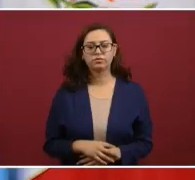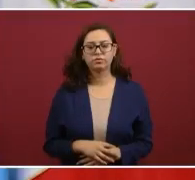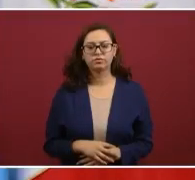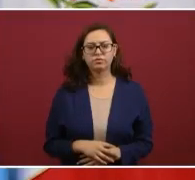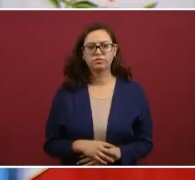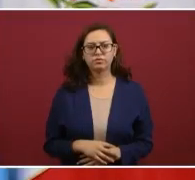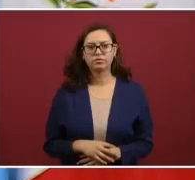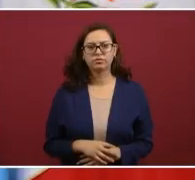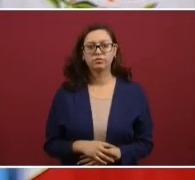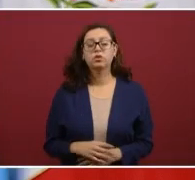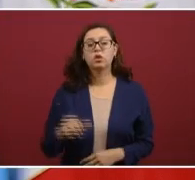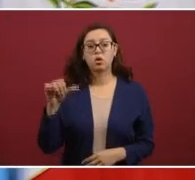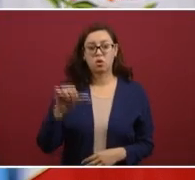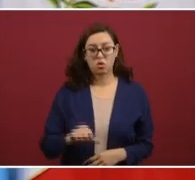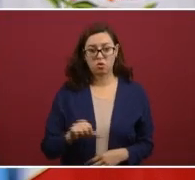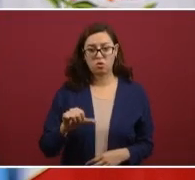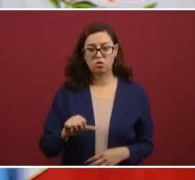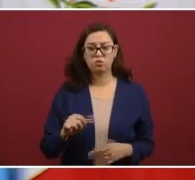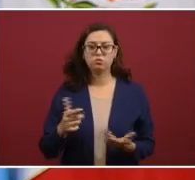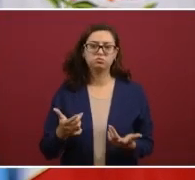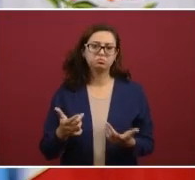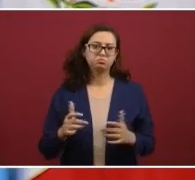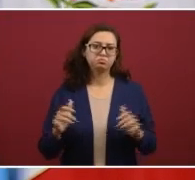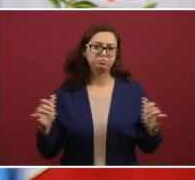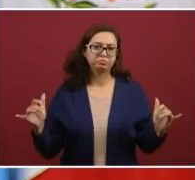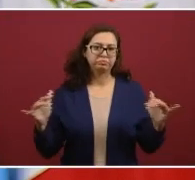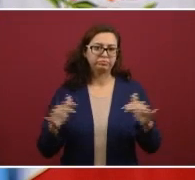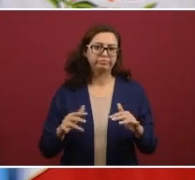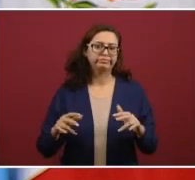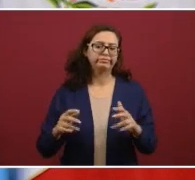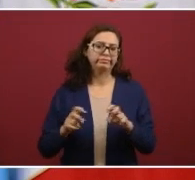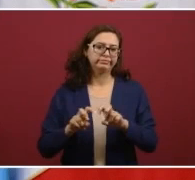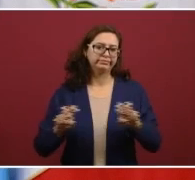esta ceremonia, este acto.